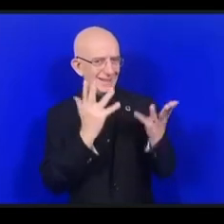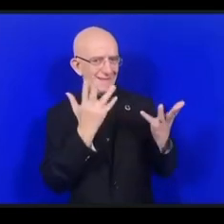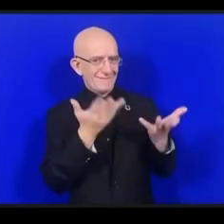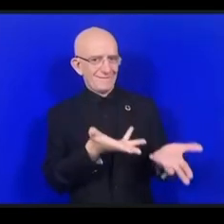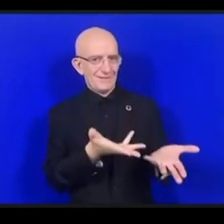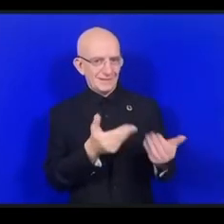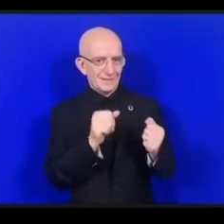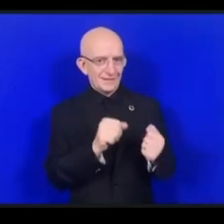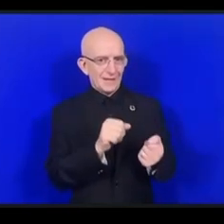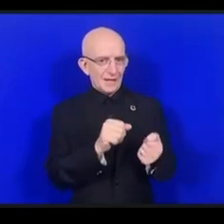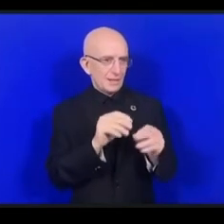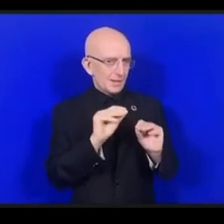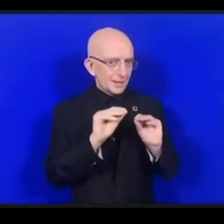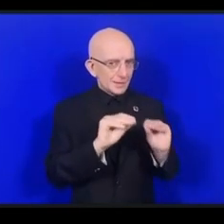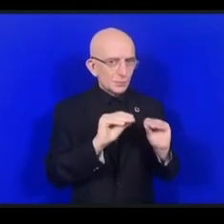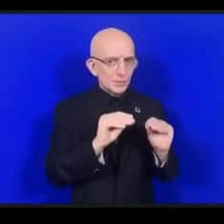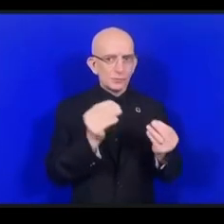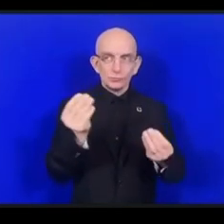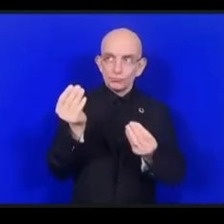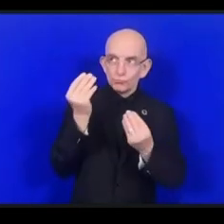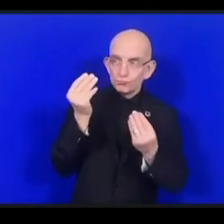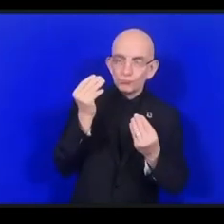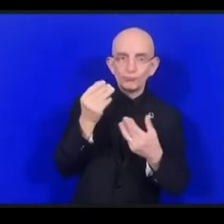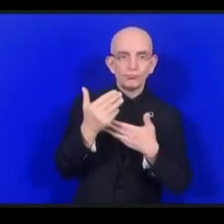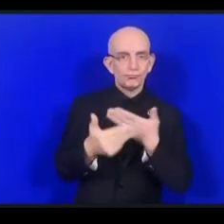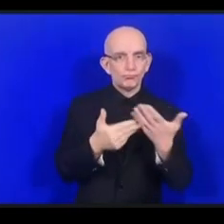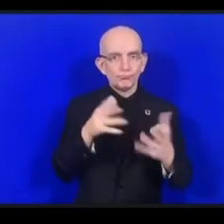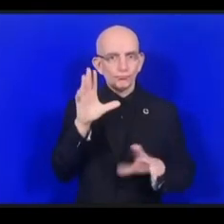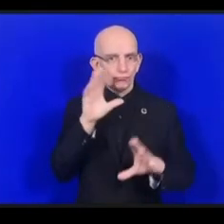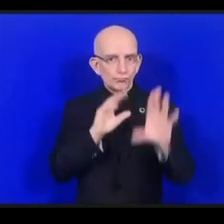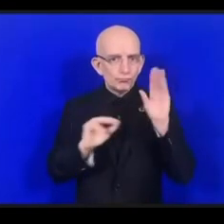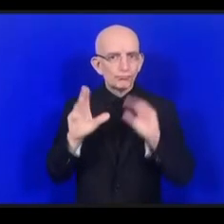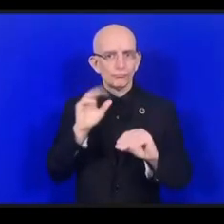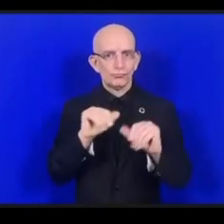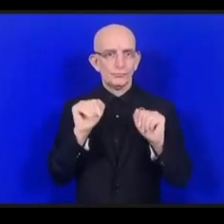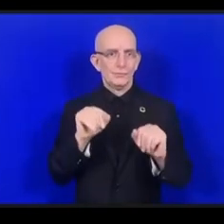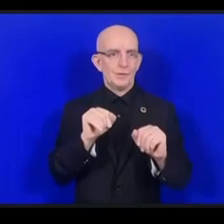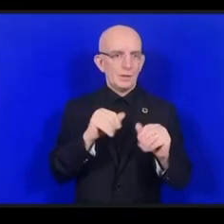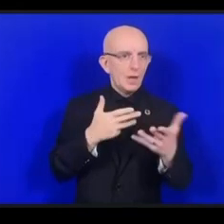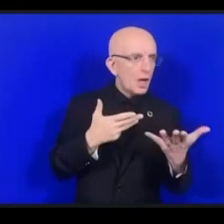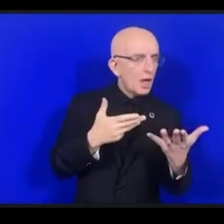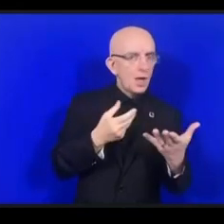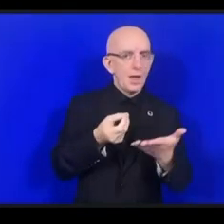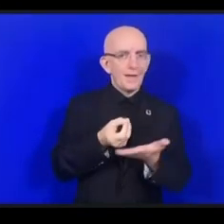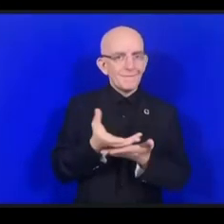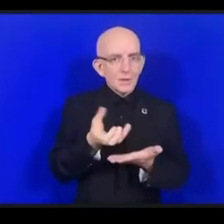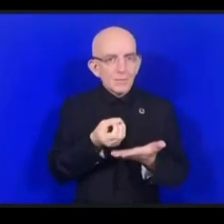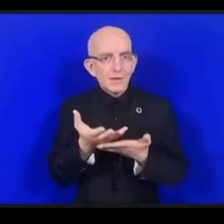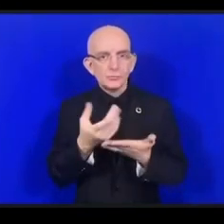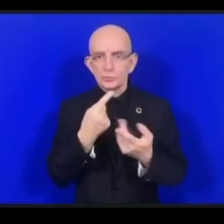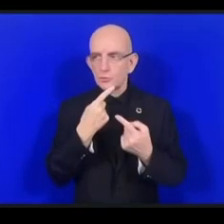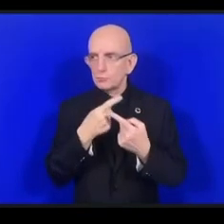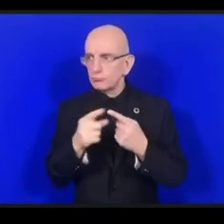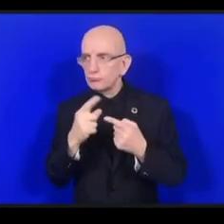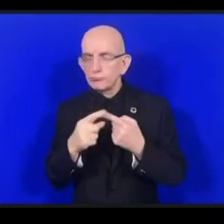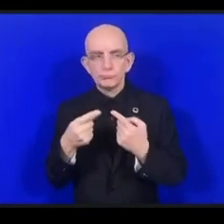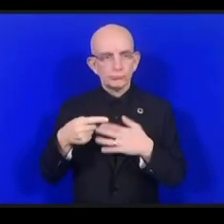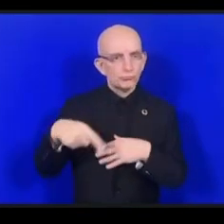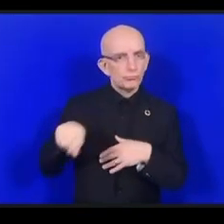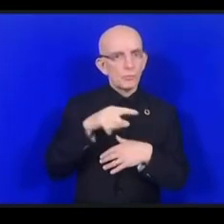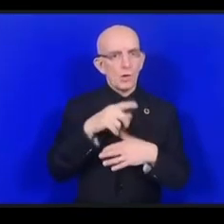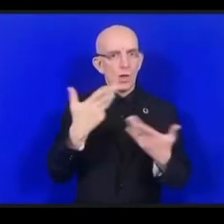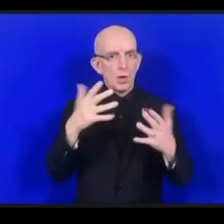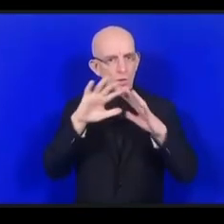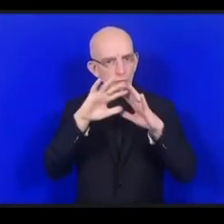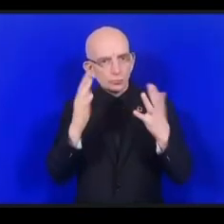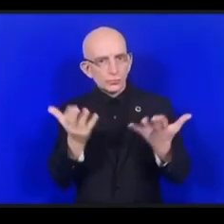sobre la educación acceder a la información sobre temas globales es fundamental